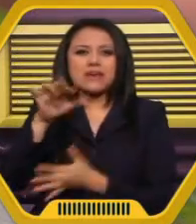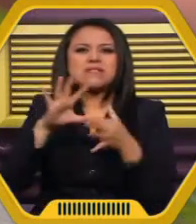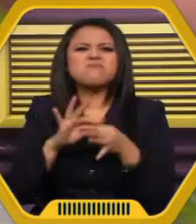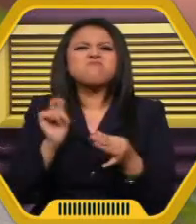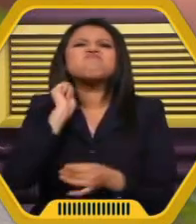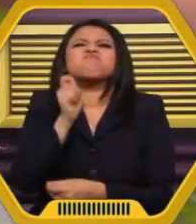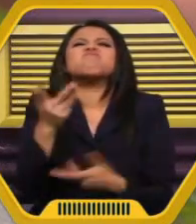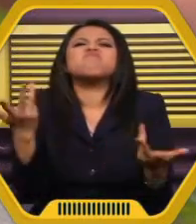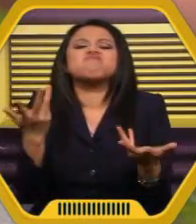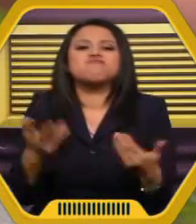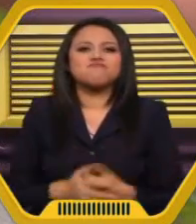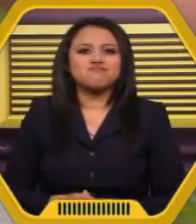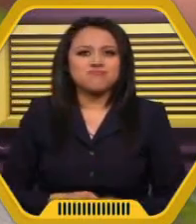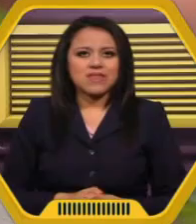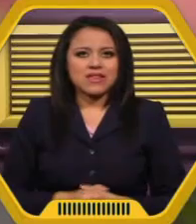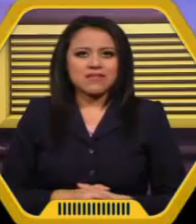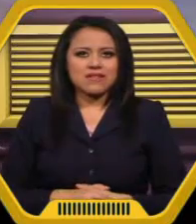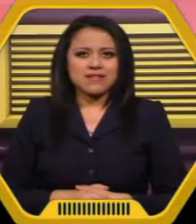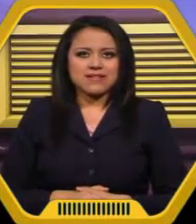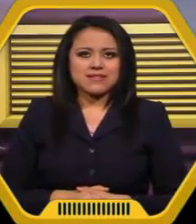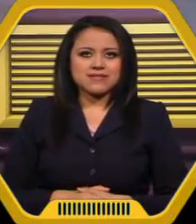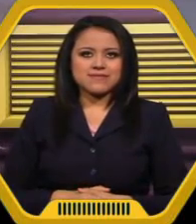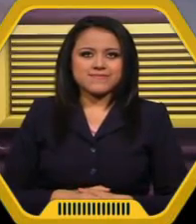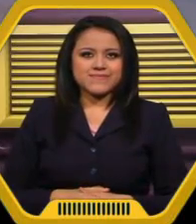platícanos de qué trata.